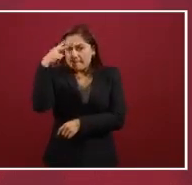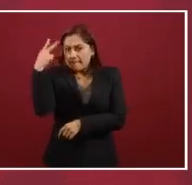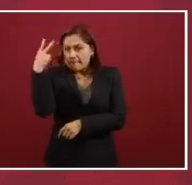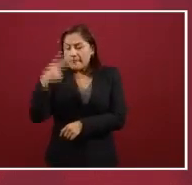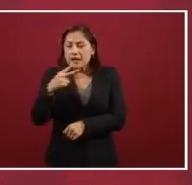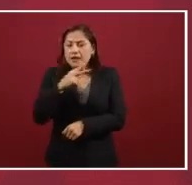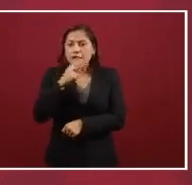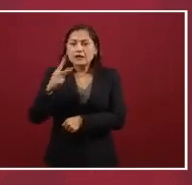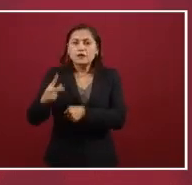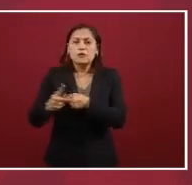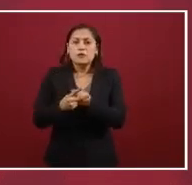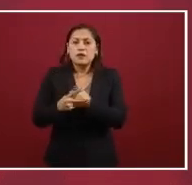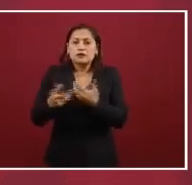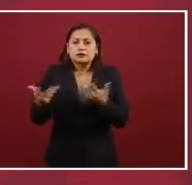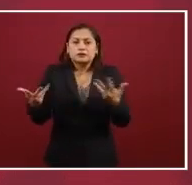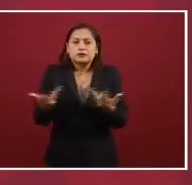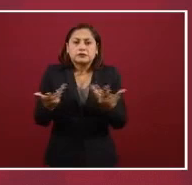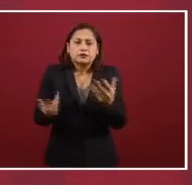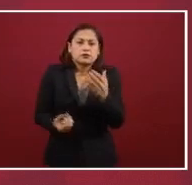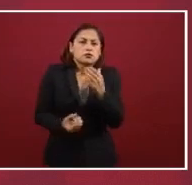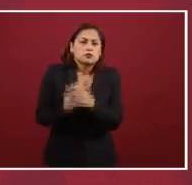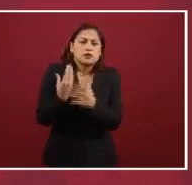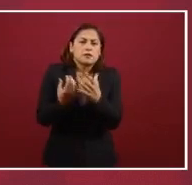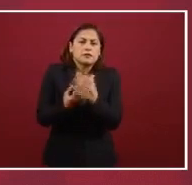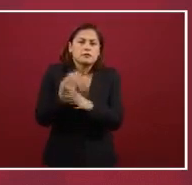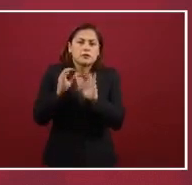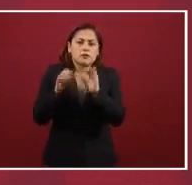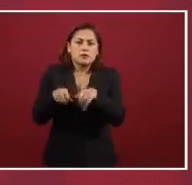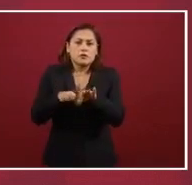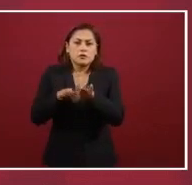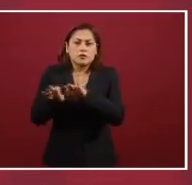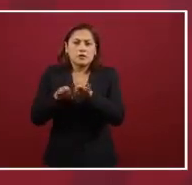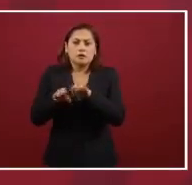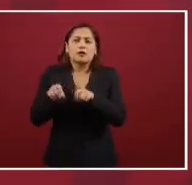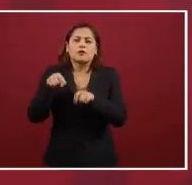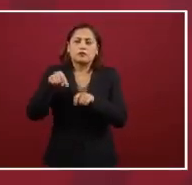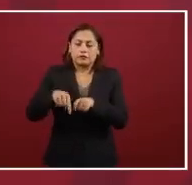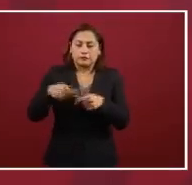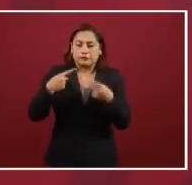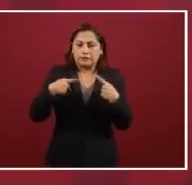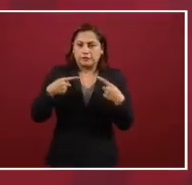al de las personas que estamos regresando de acuerdo a la ley mexicana a sus países de origen.